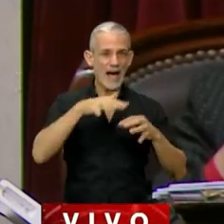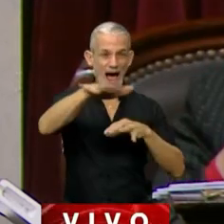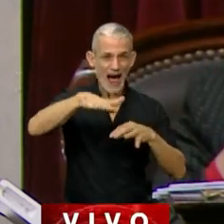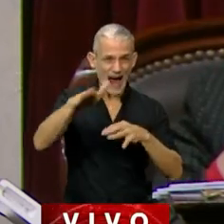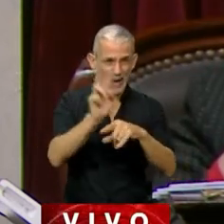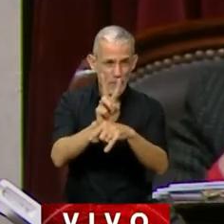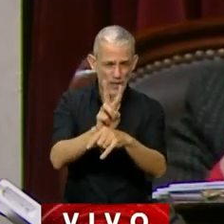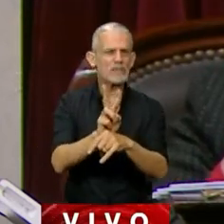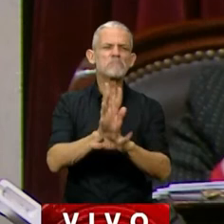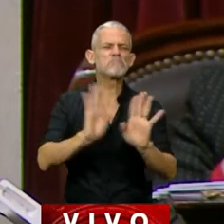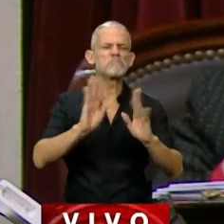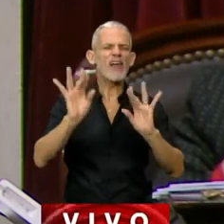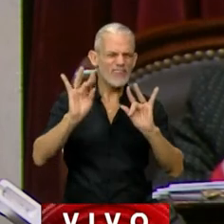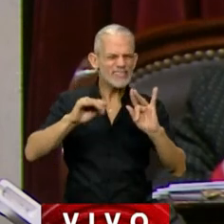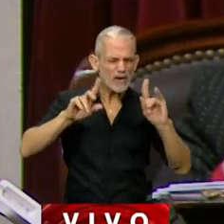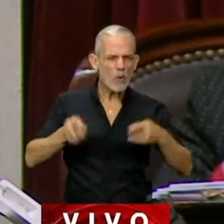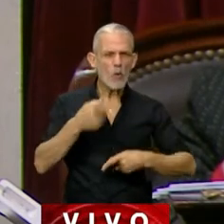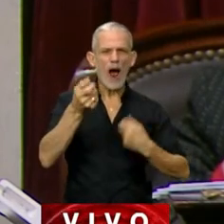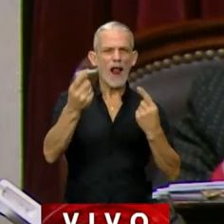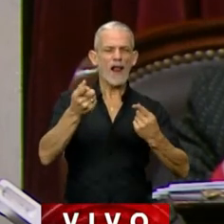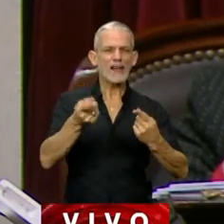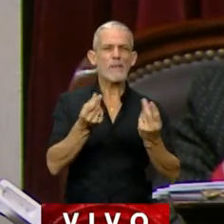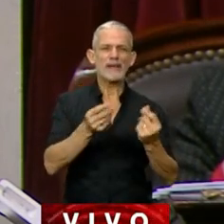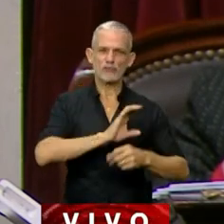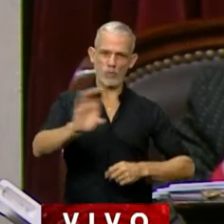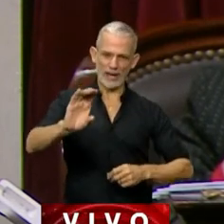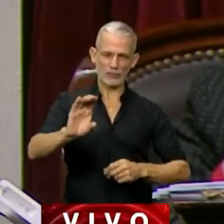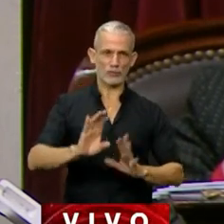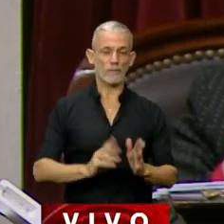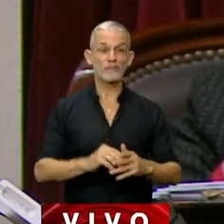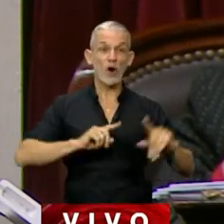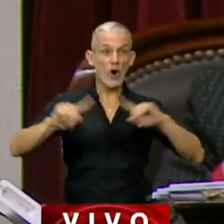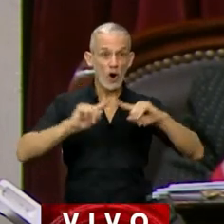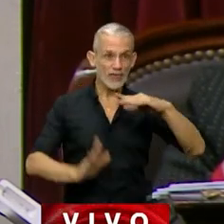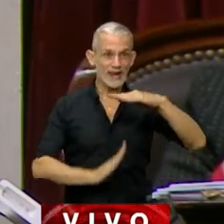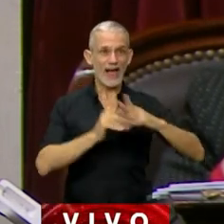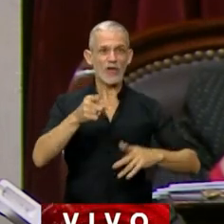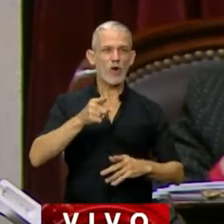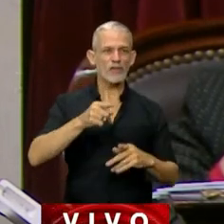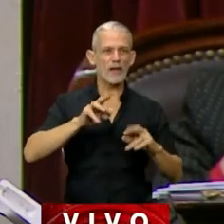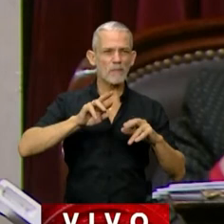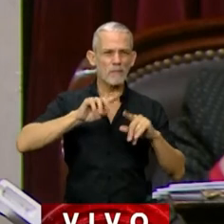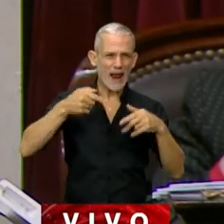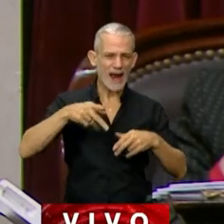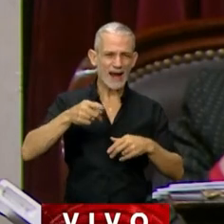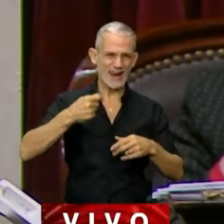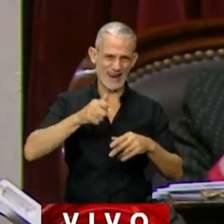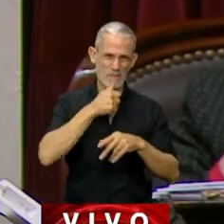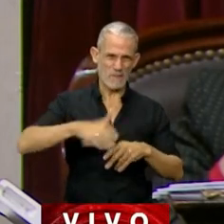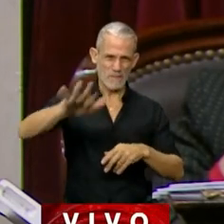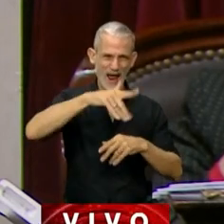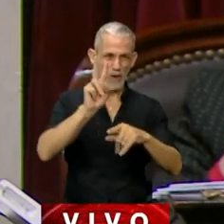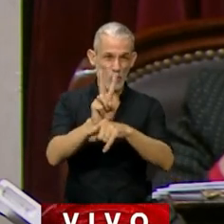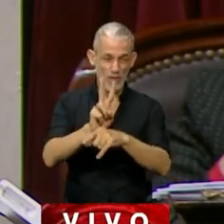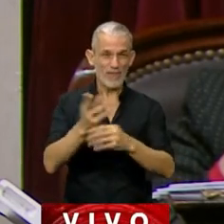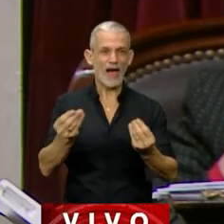áreas protegidas más allá de las dificultades y dotarlas de presupuesto. El coordinador de la política oceánica,